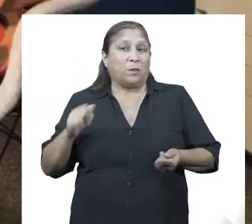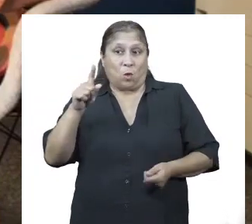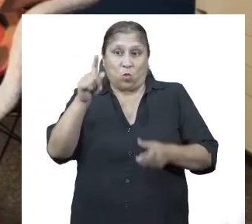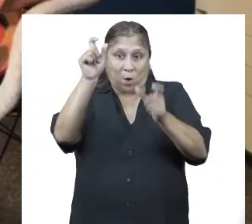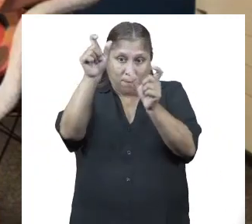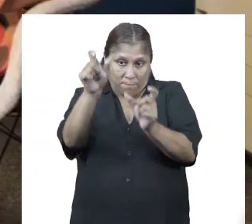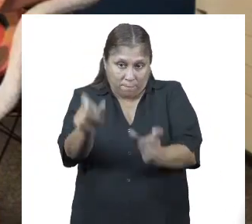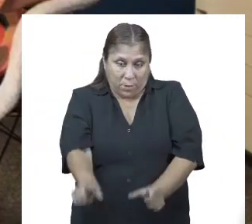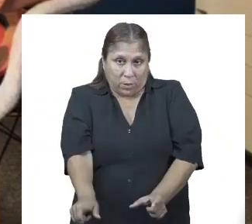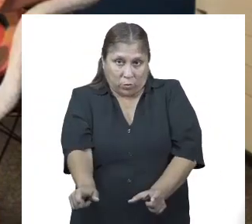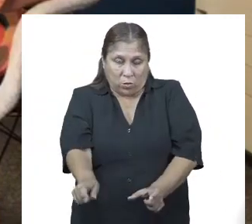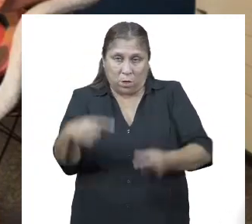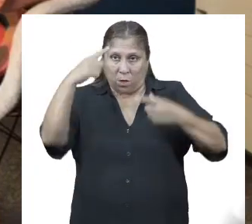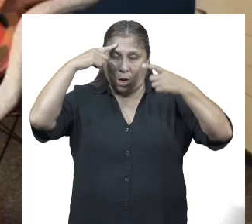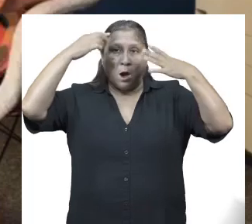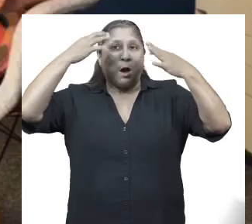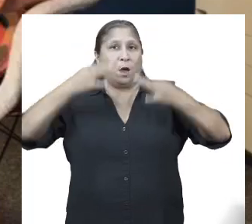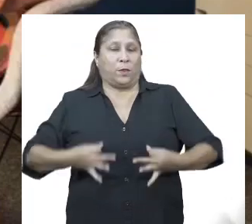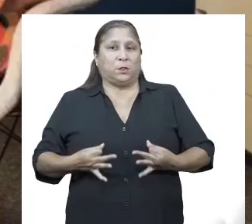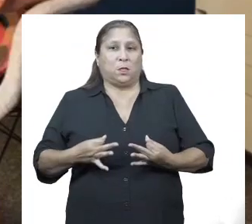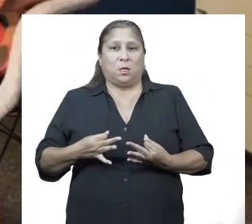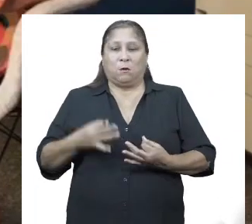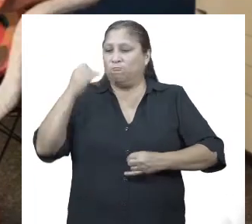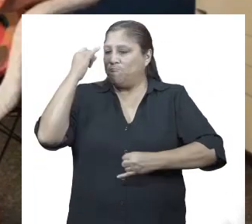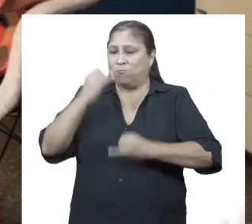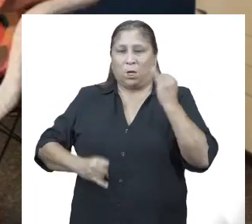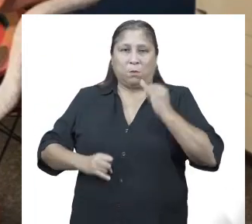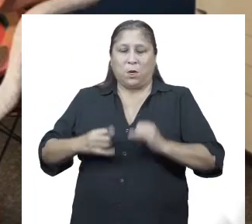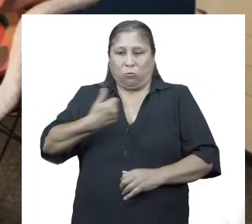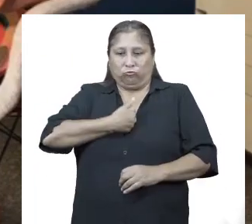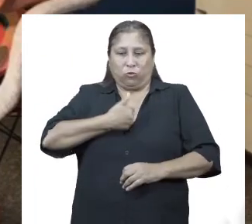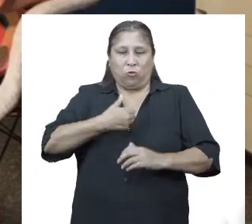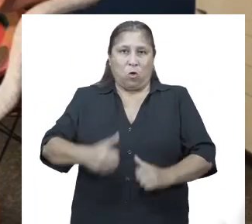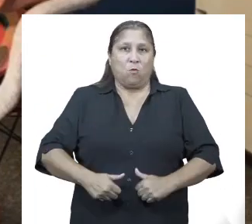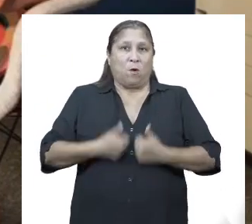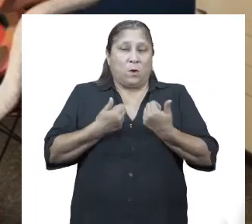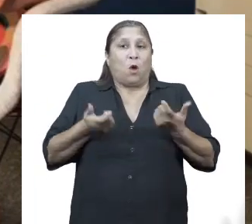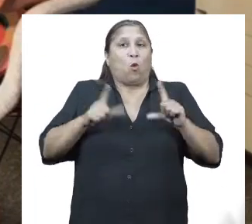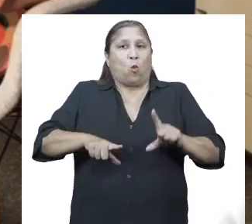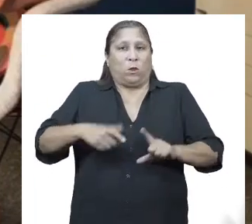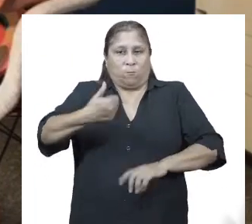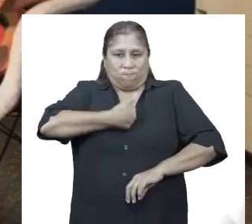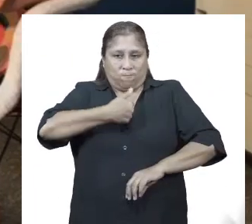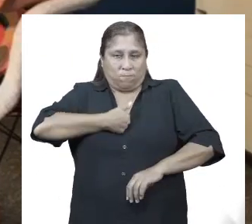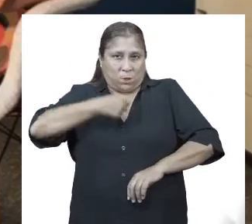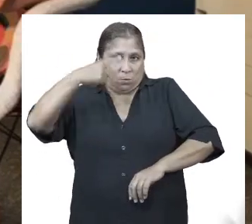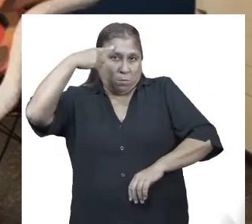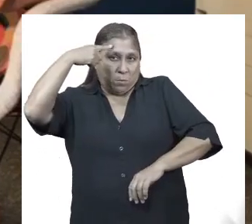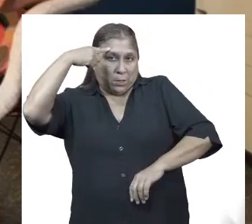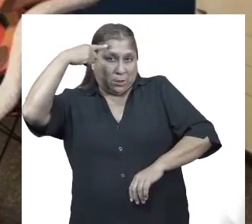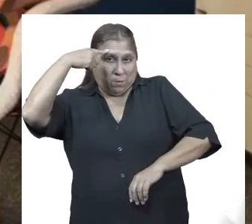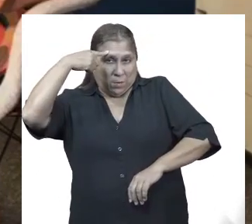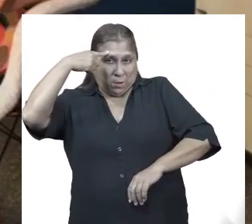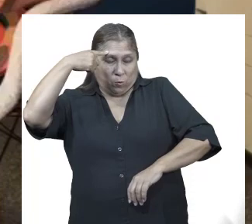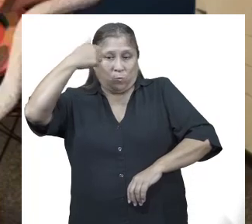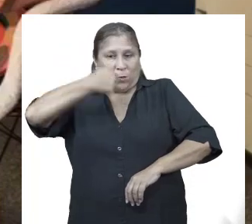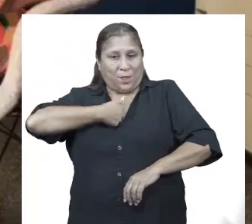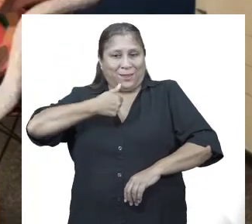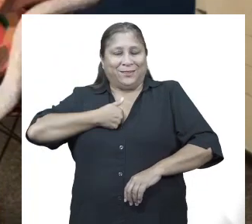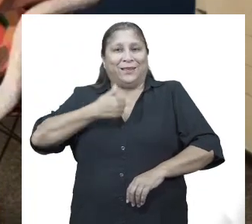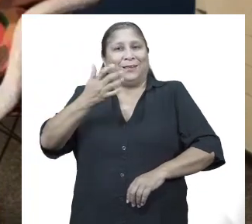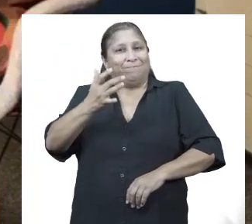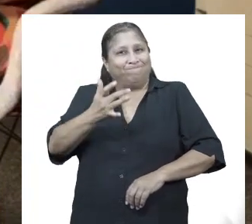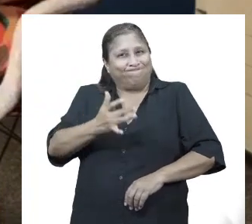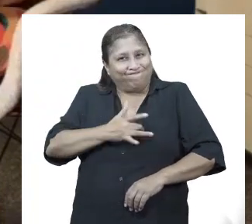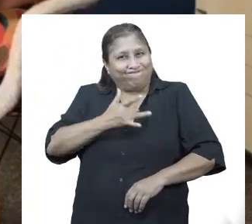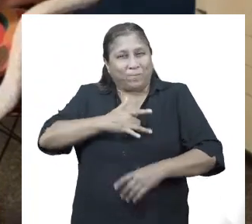de una persona a decidir poner fin a su vida cuando a criterio de esta persona que